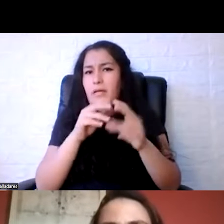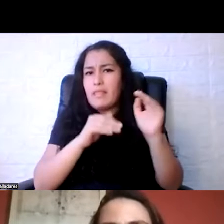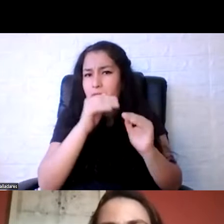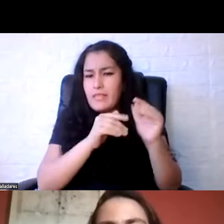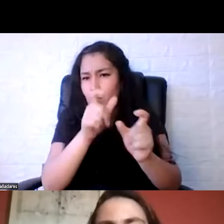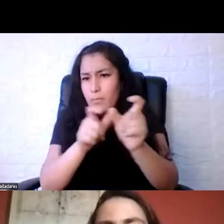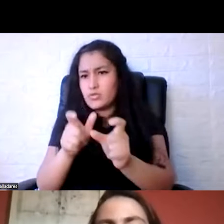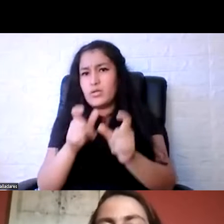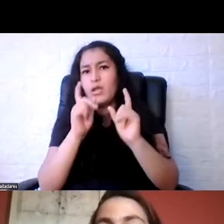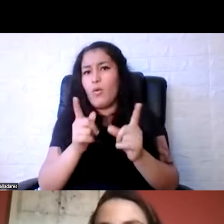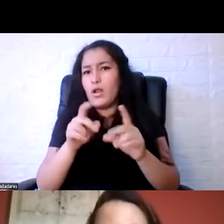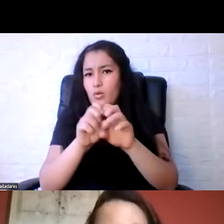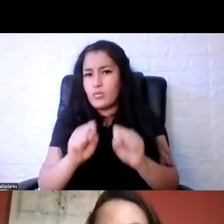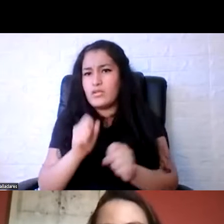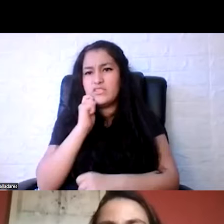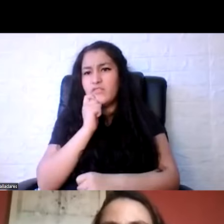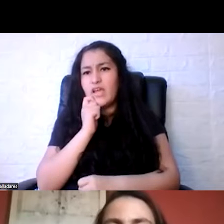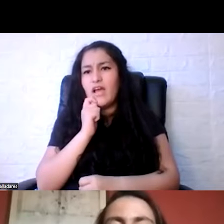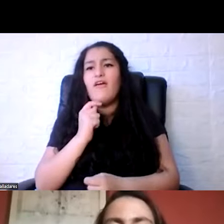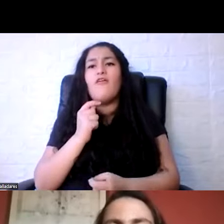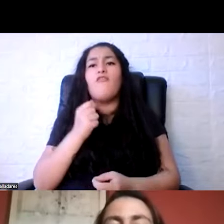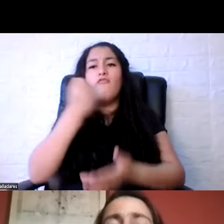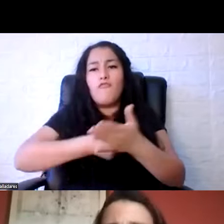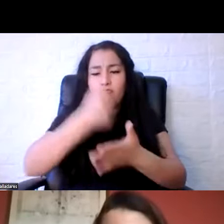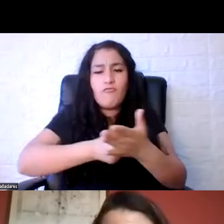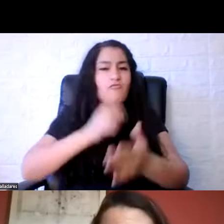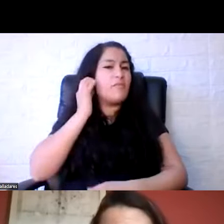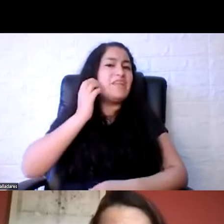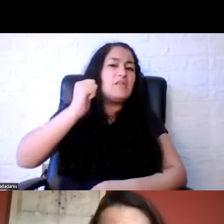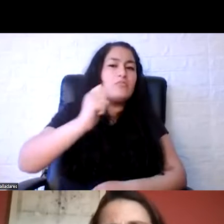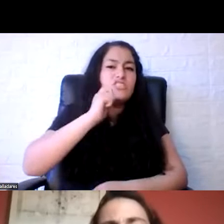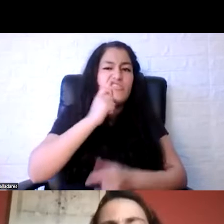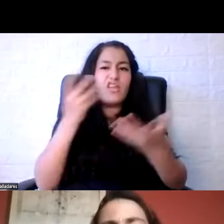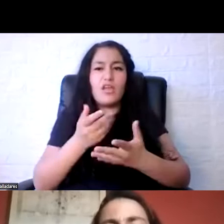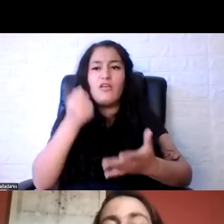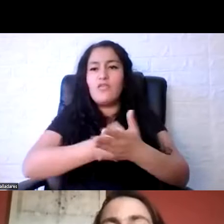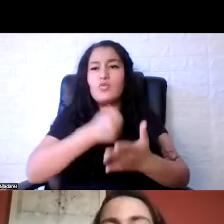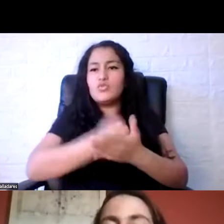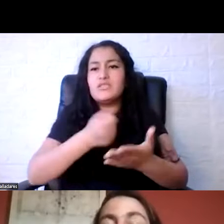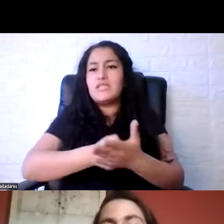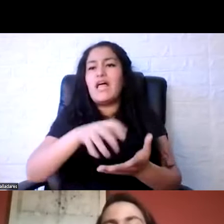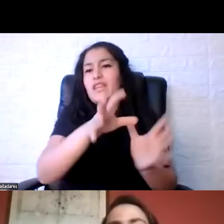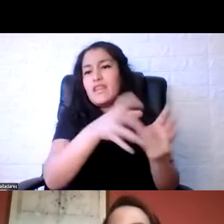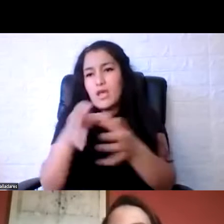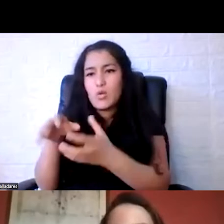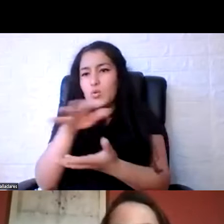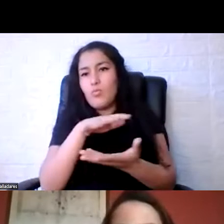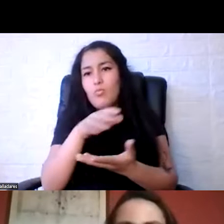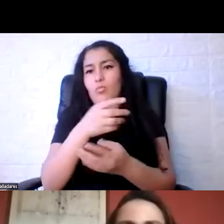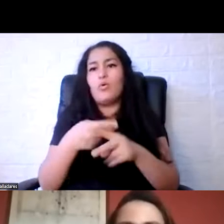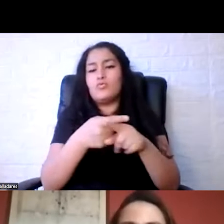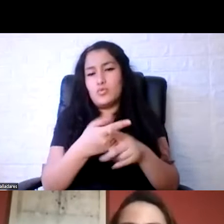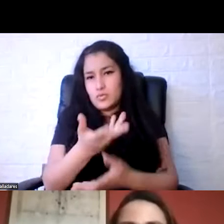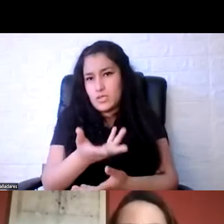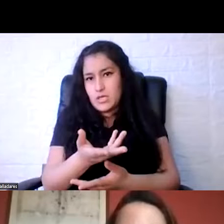Como conclusión, dice ella, el feminismo es lucha de clase, tiene arraigambre en el territorio. Es un trabajo de hormiga, y esto me gustó mucho